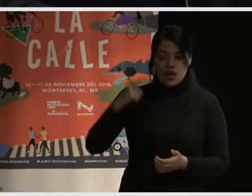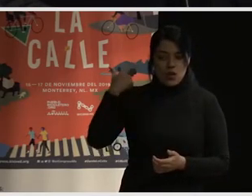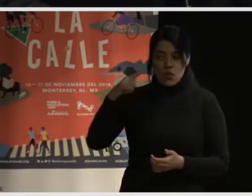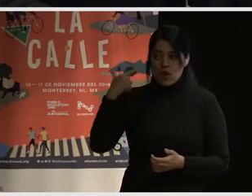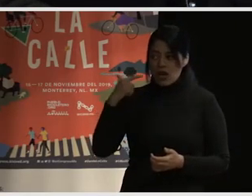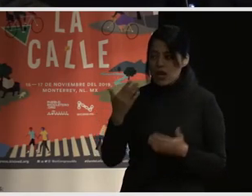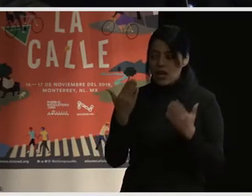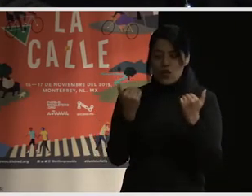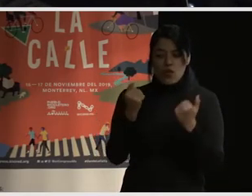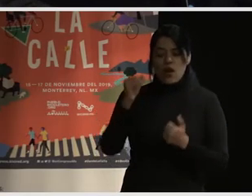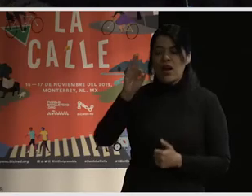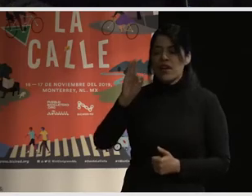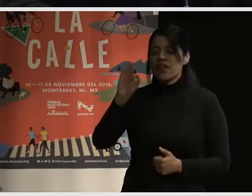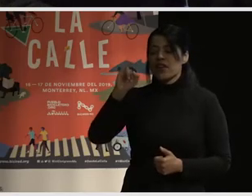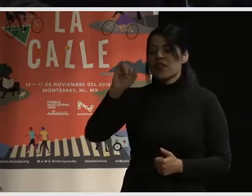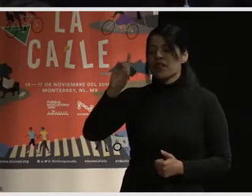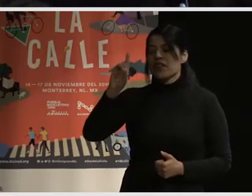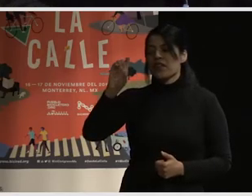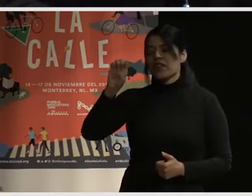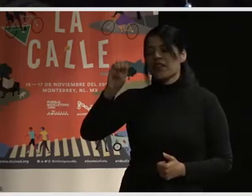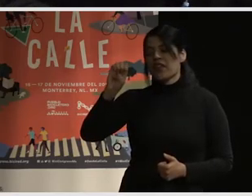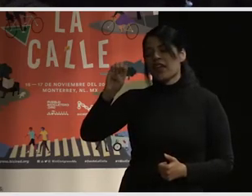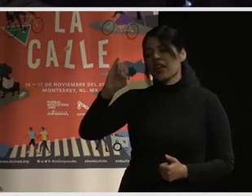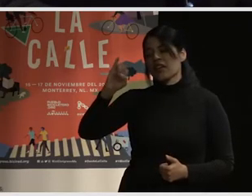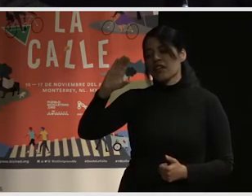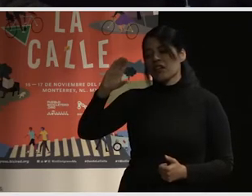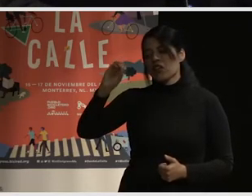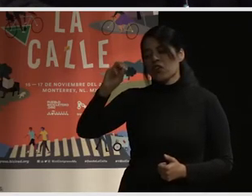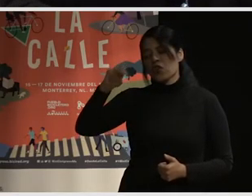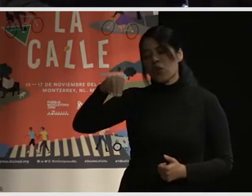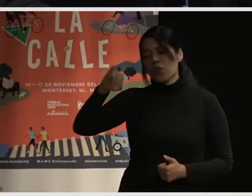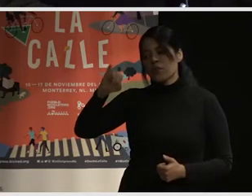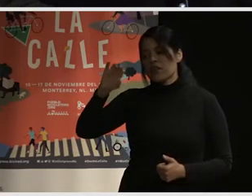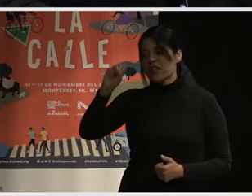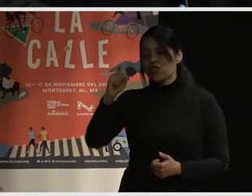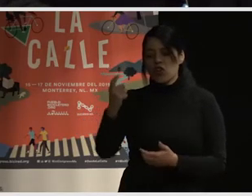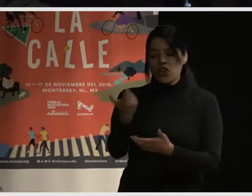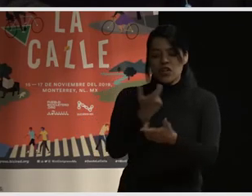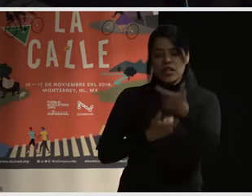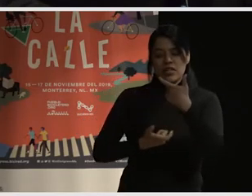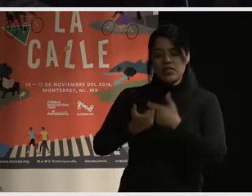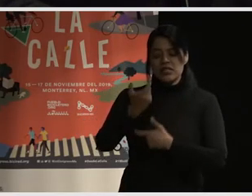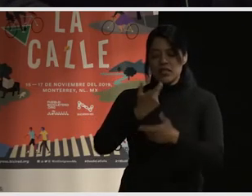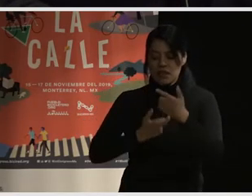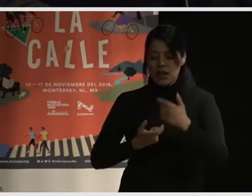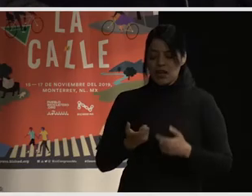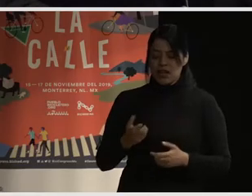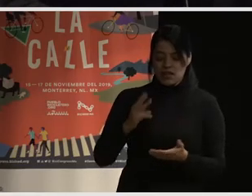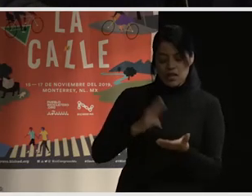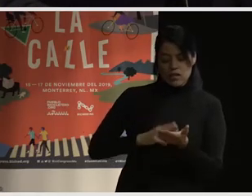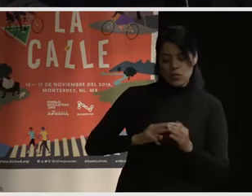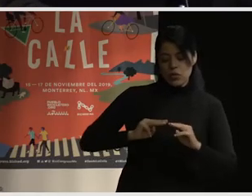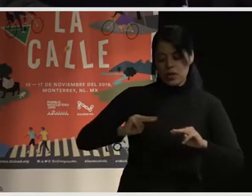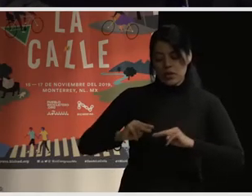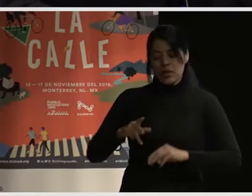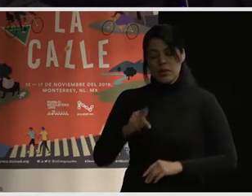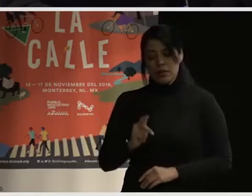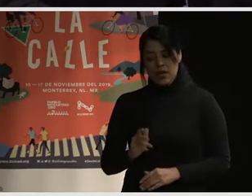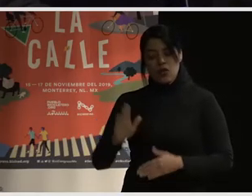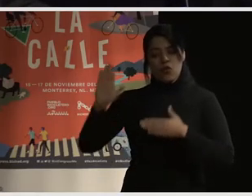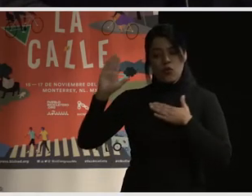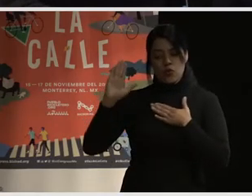existe un fideicomiso que reciba todo este dinero que se genere la movilidad sin embargo hay un compromiso del alcalde por regresarlo